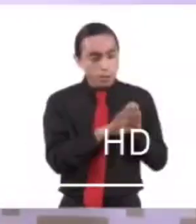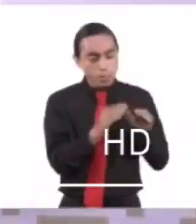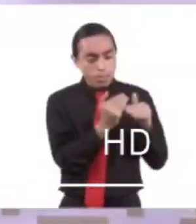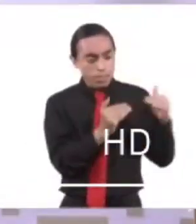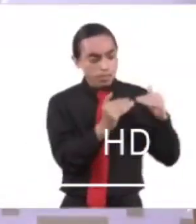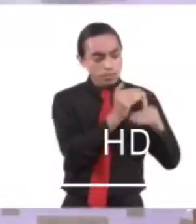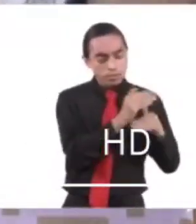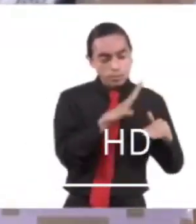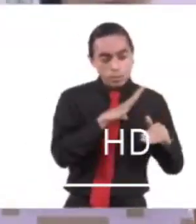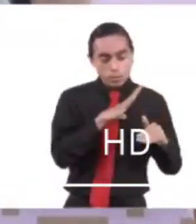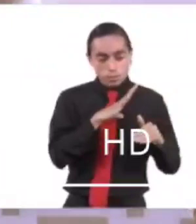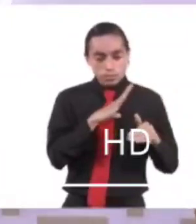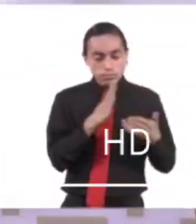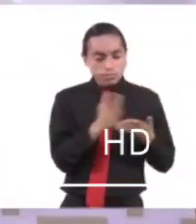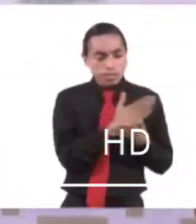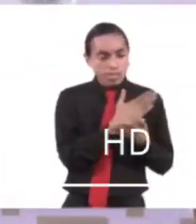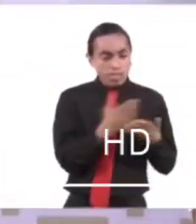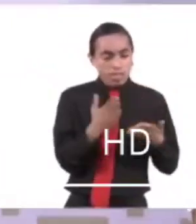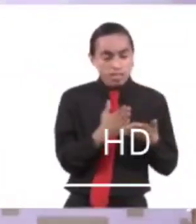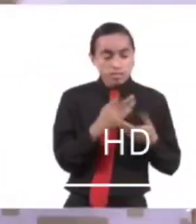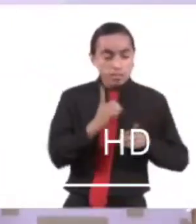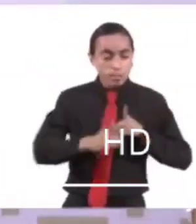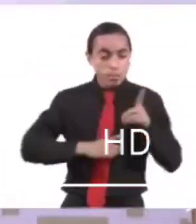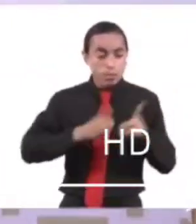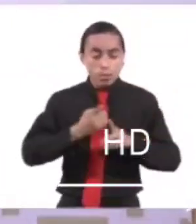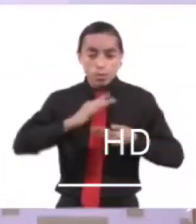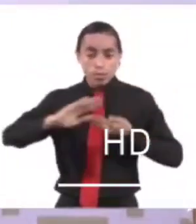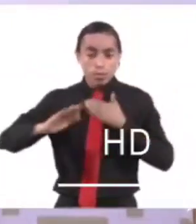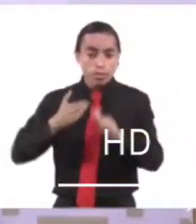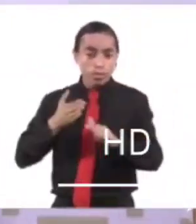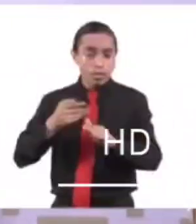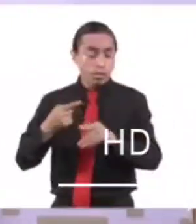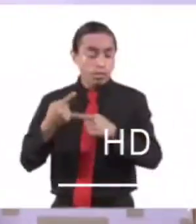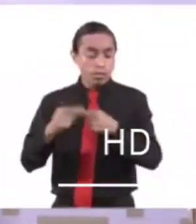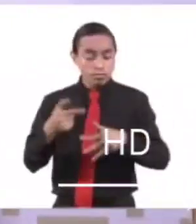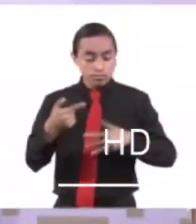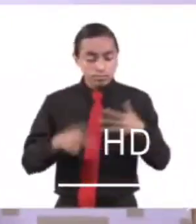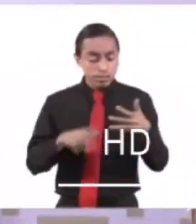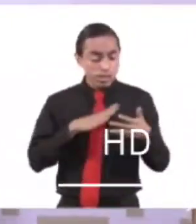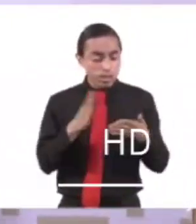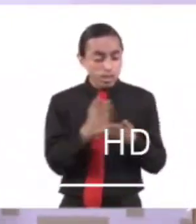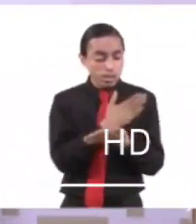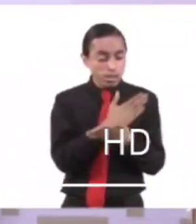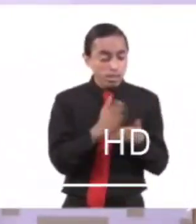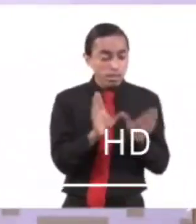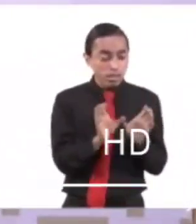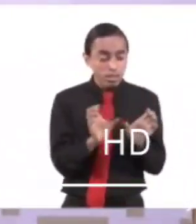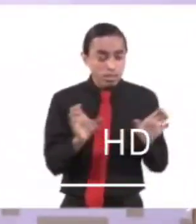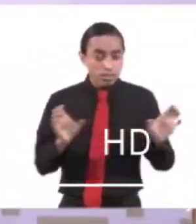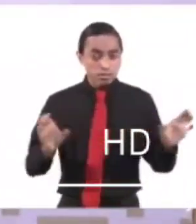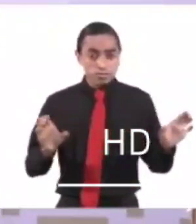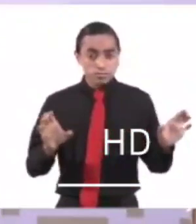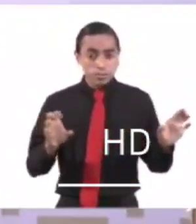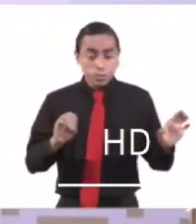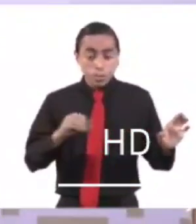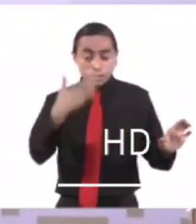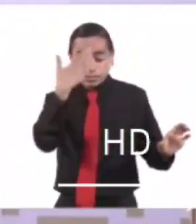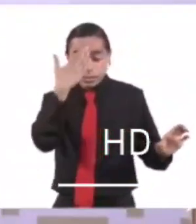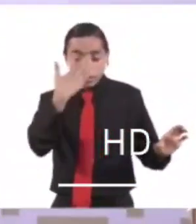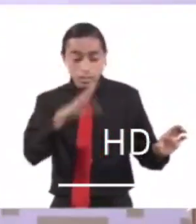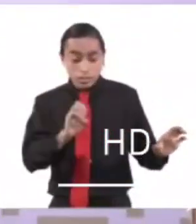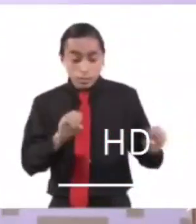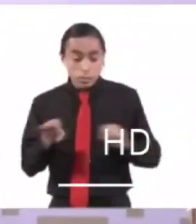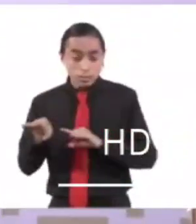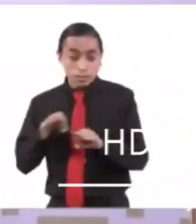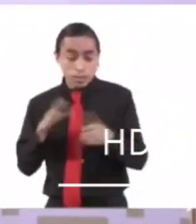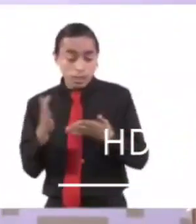al deporte, ni a las artes marciales como están aquí, ni mucho menos a los saberes o a los oficios,